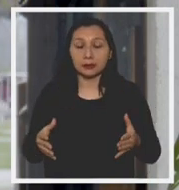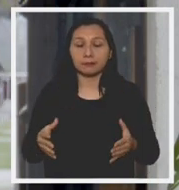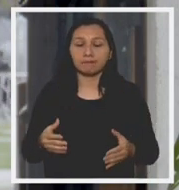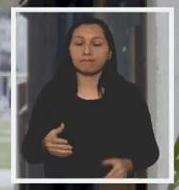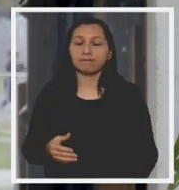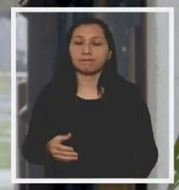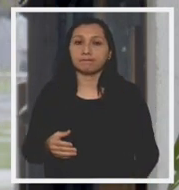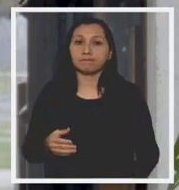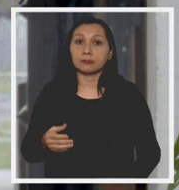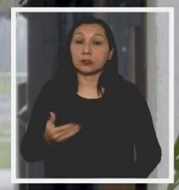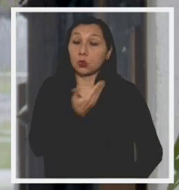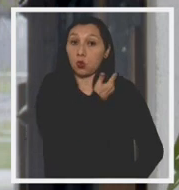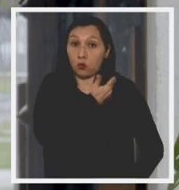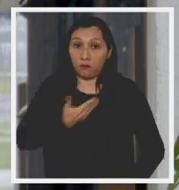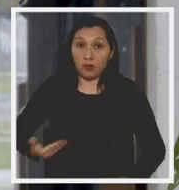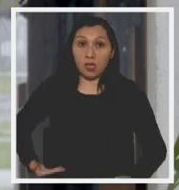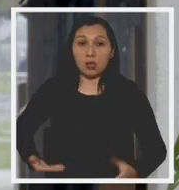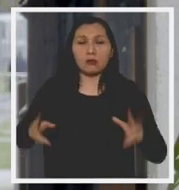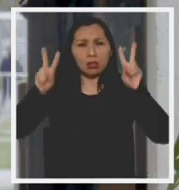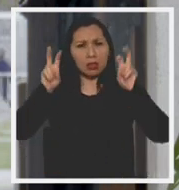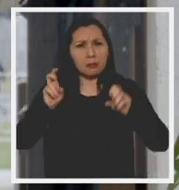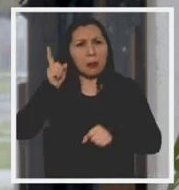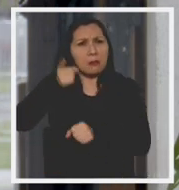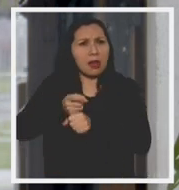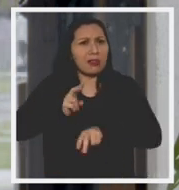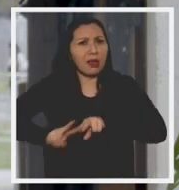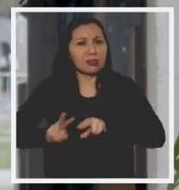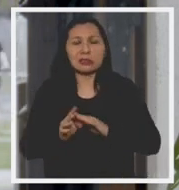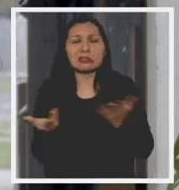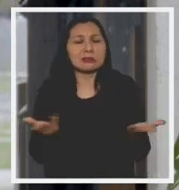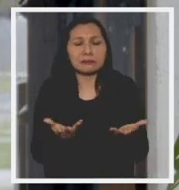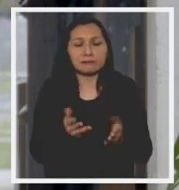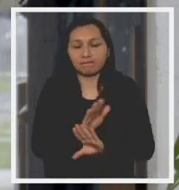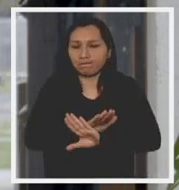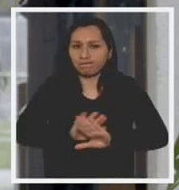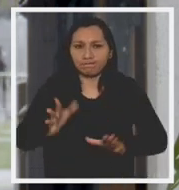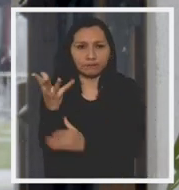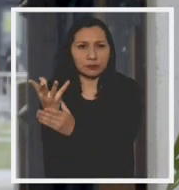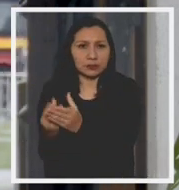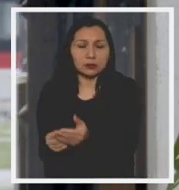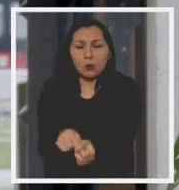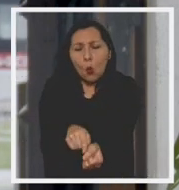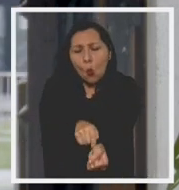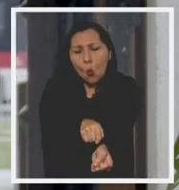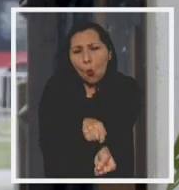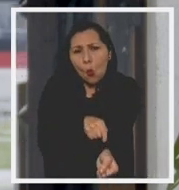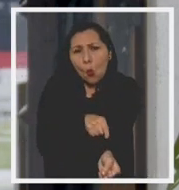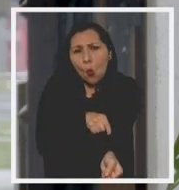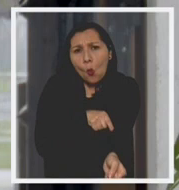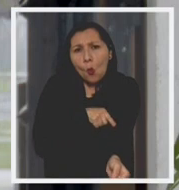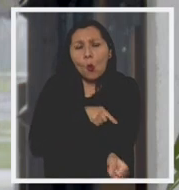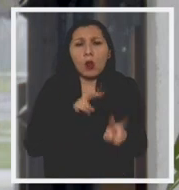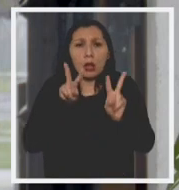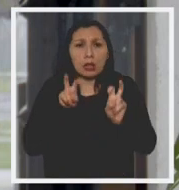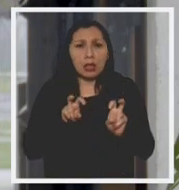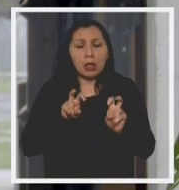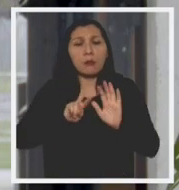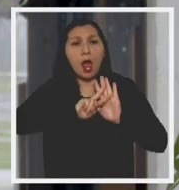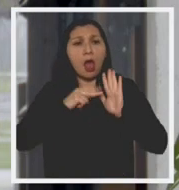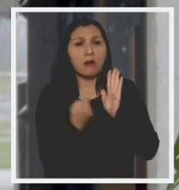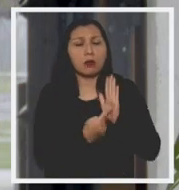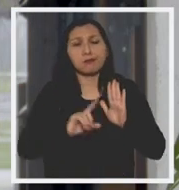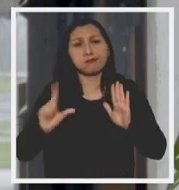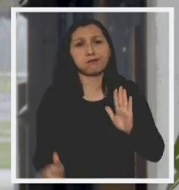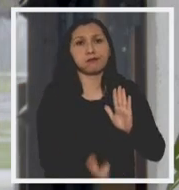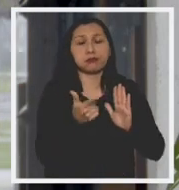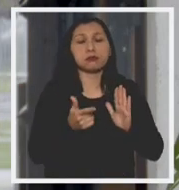mandato de nuestro gobierno entonces es poner fin a este largo periodo de sequía en que las reformas no se